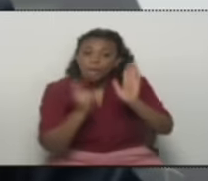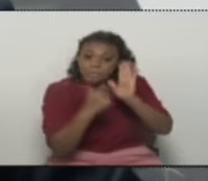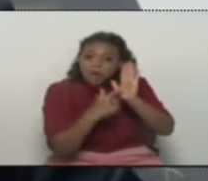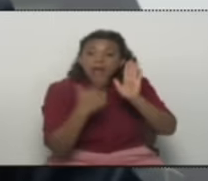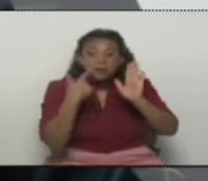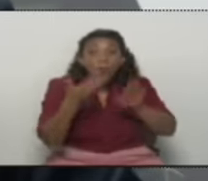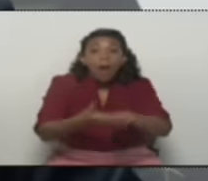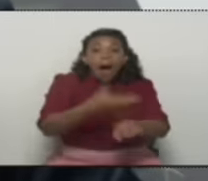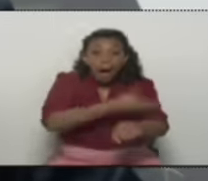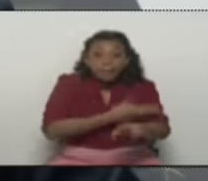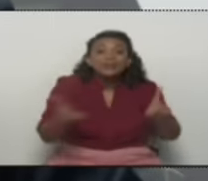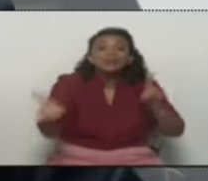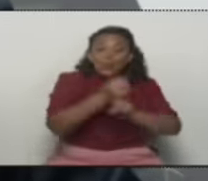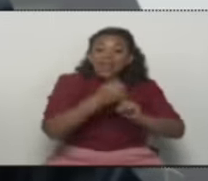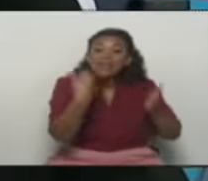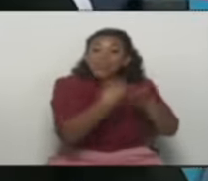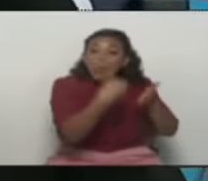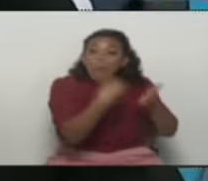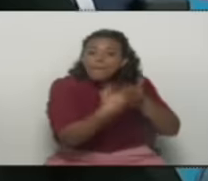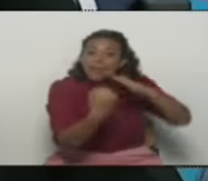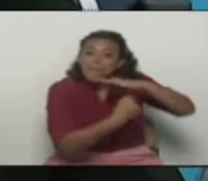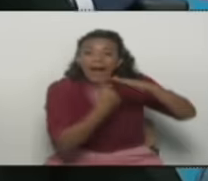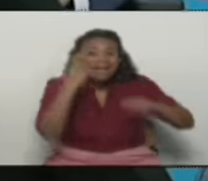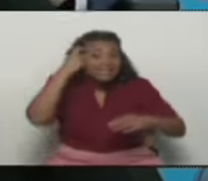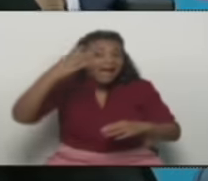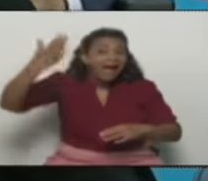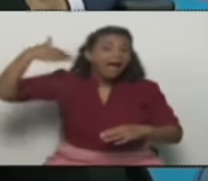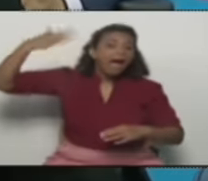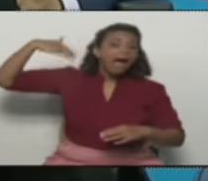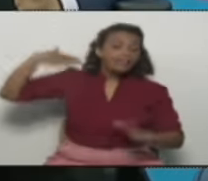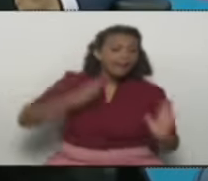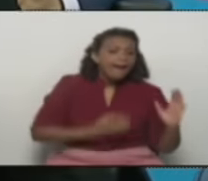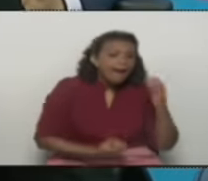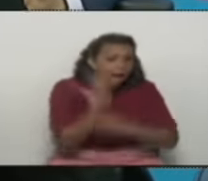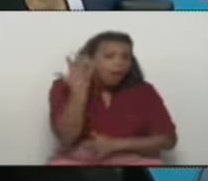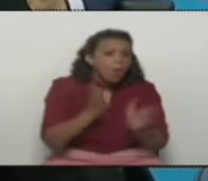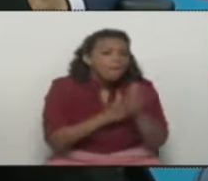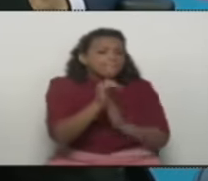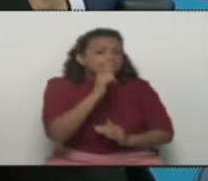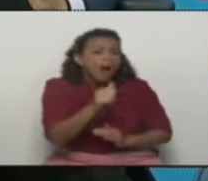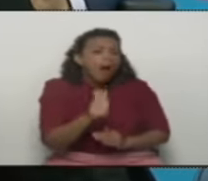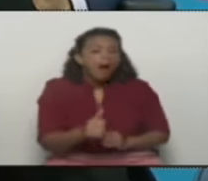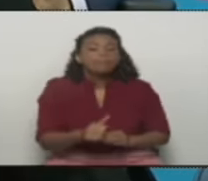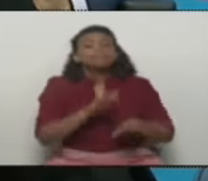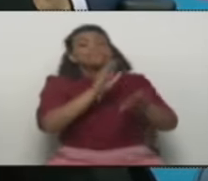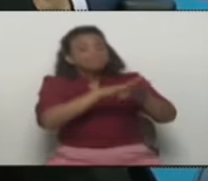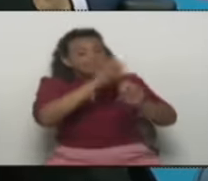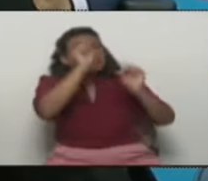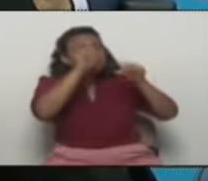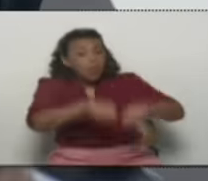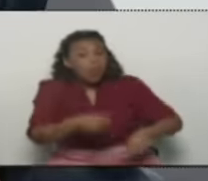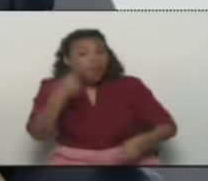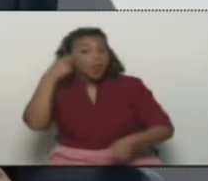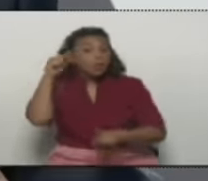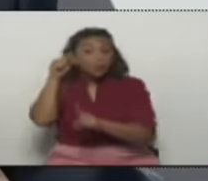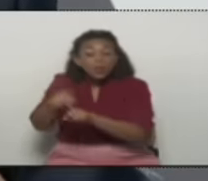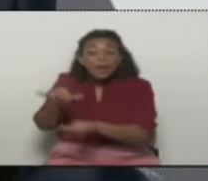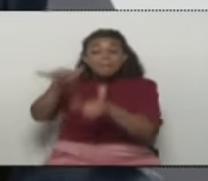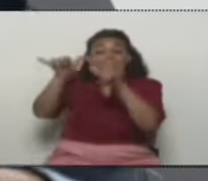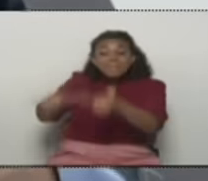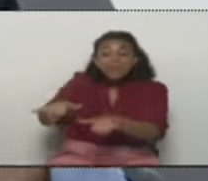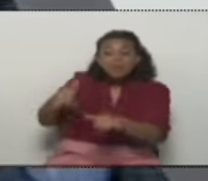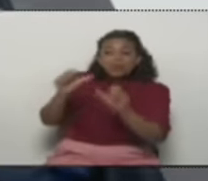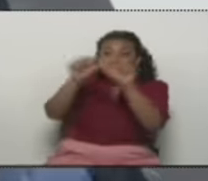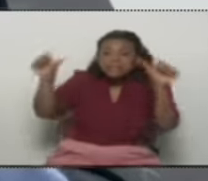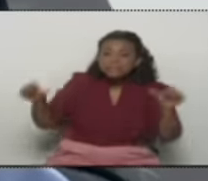ya has descubierto los documentos base de quienes crearon el plan. Claro, pero además el apagón era en combinación con su propio sistema y por